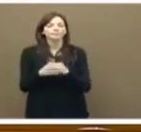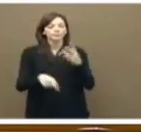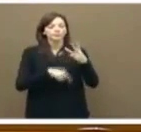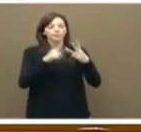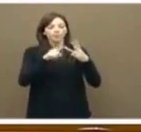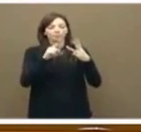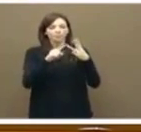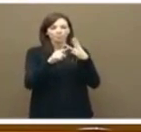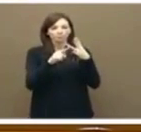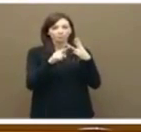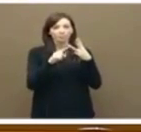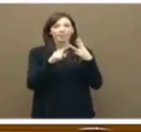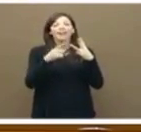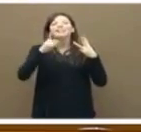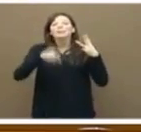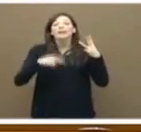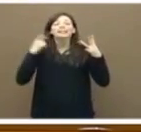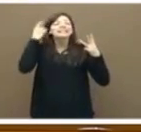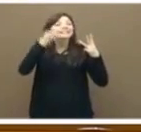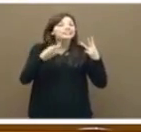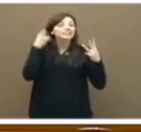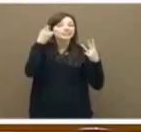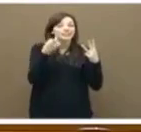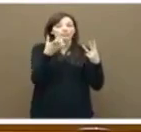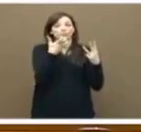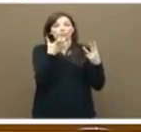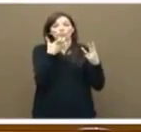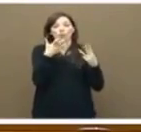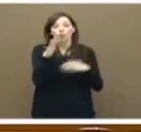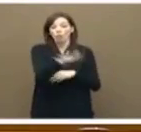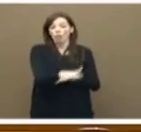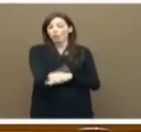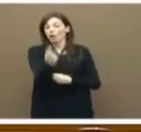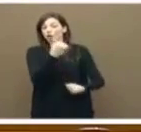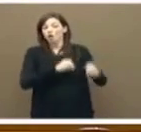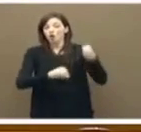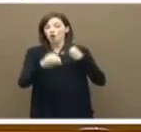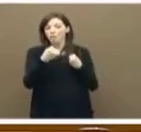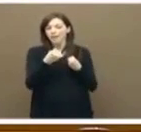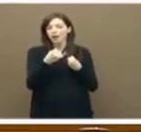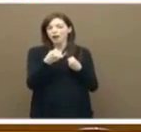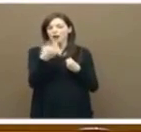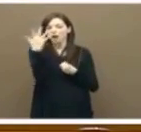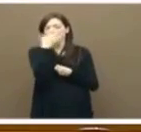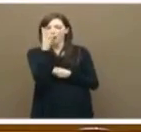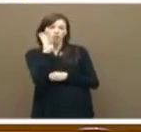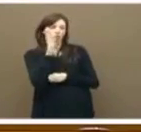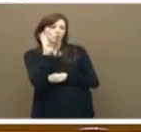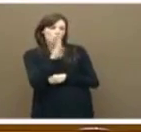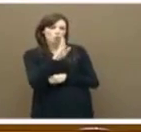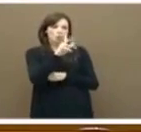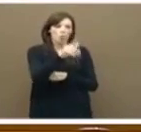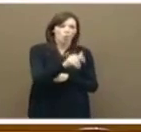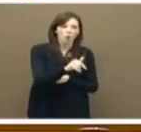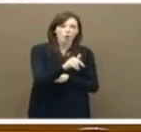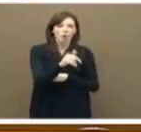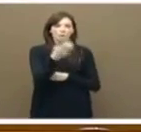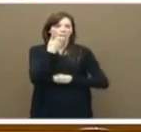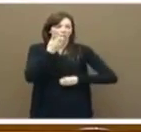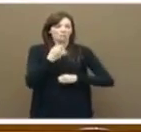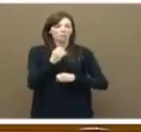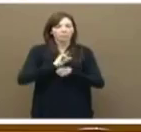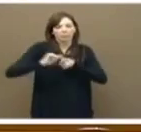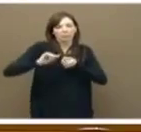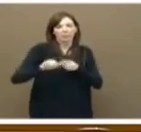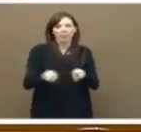una distorsión perniciosa en el espacio económico que se evidencia en forma de competencia desleal